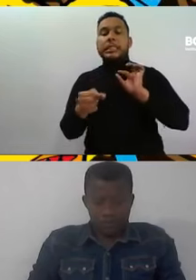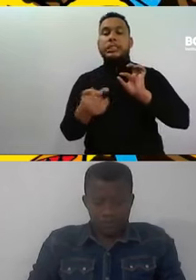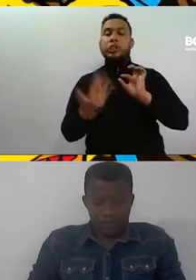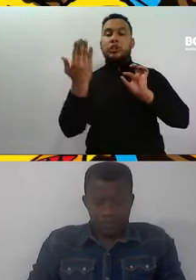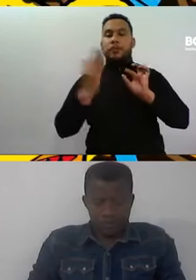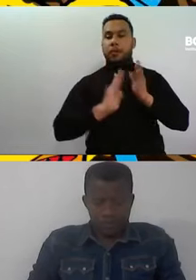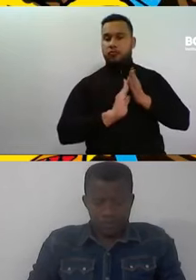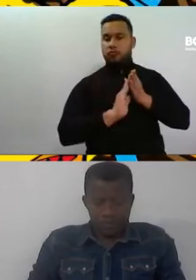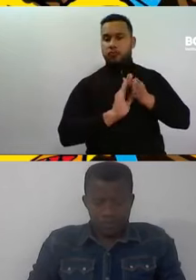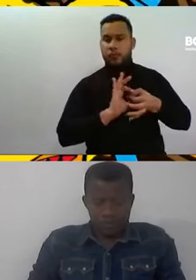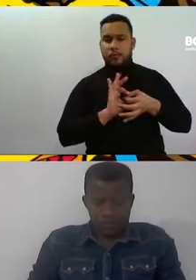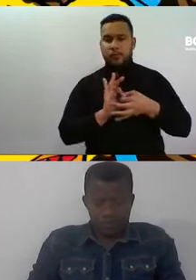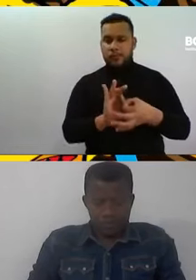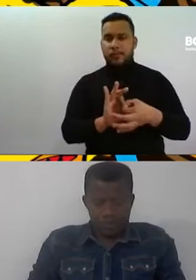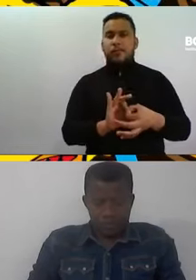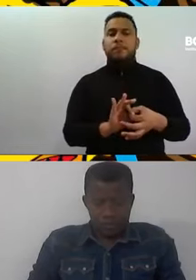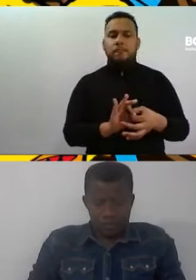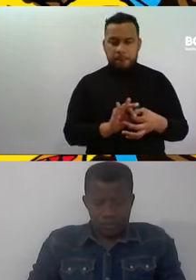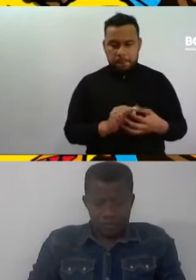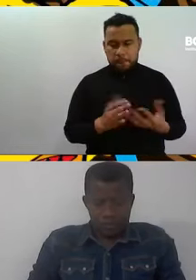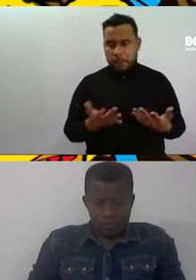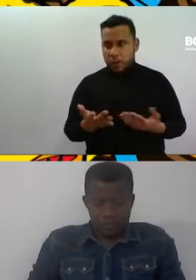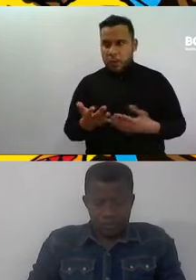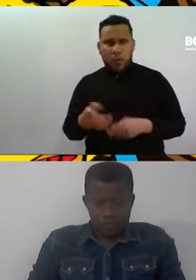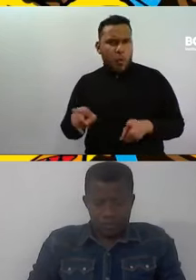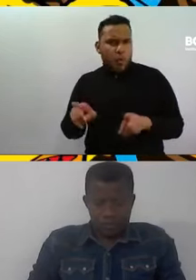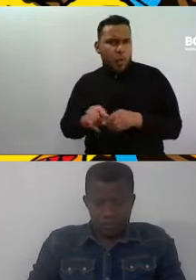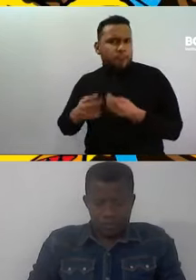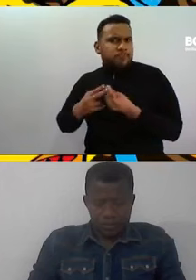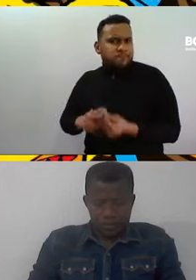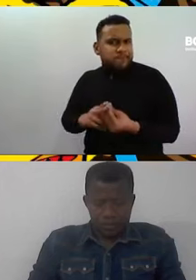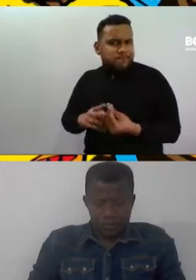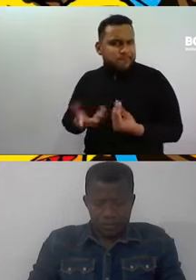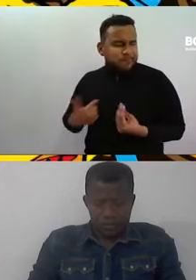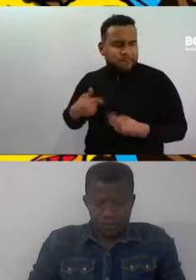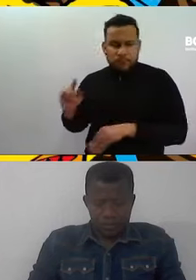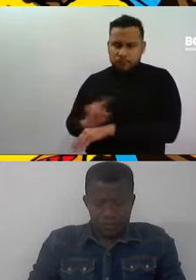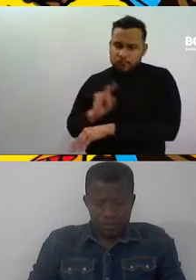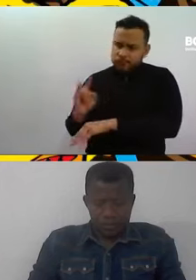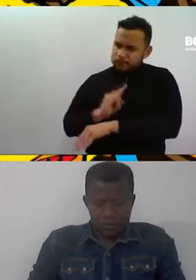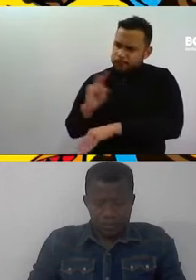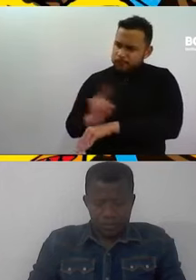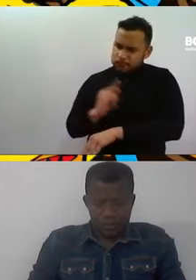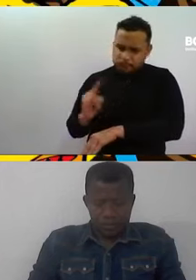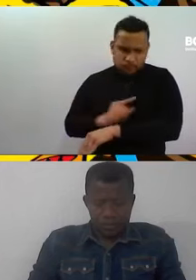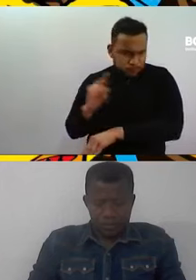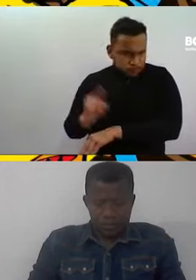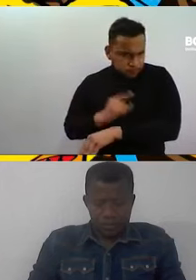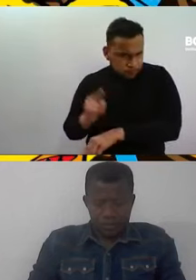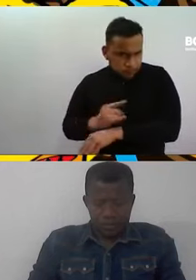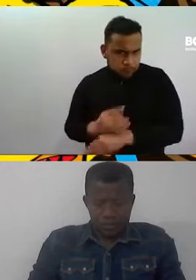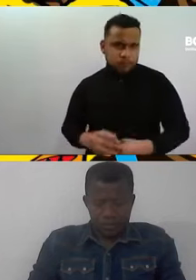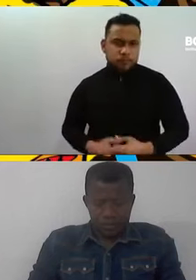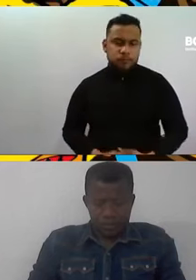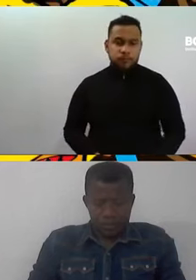un instrumento que hemos utilizado durante todo este tiempo. Muy conversasuto, Andy